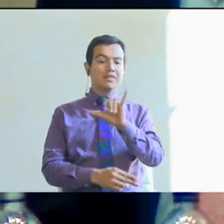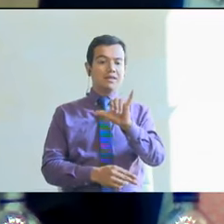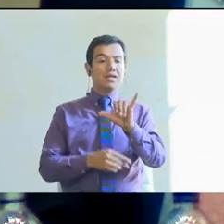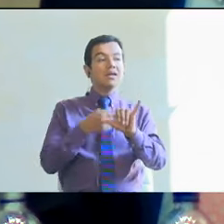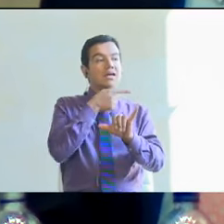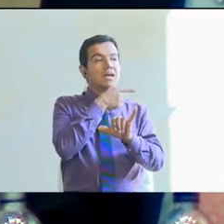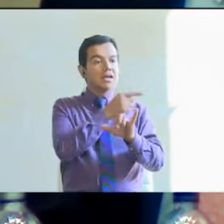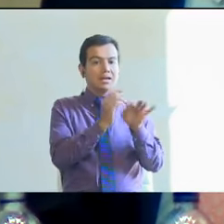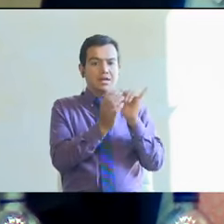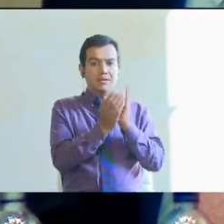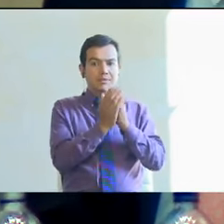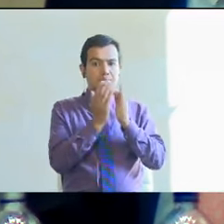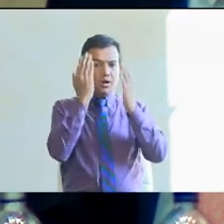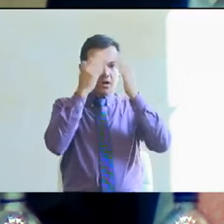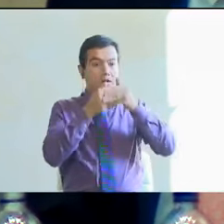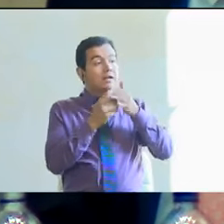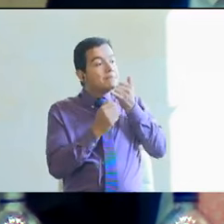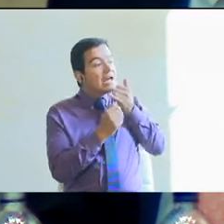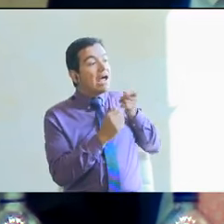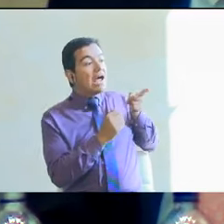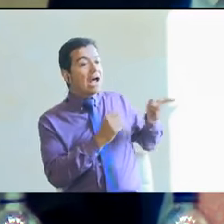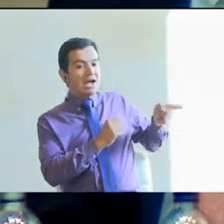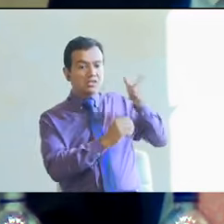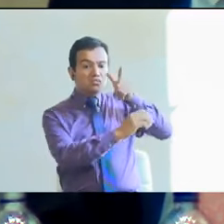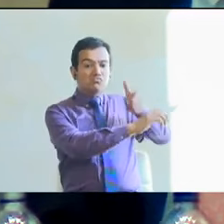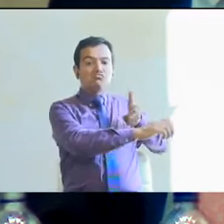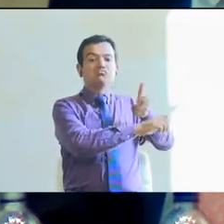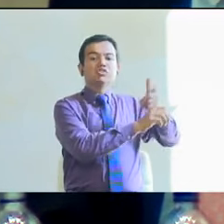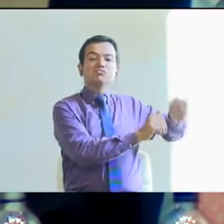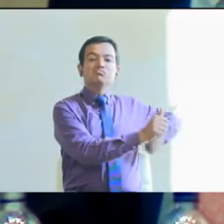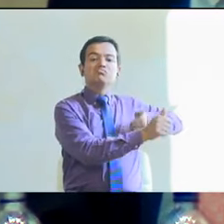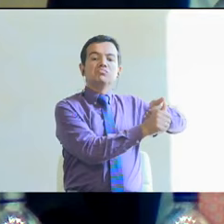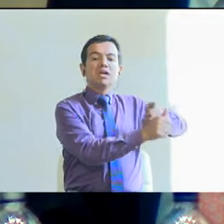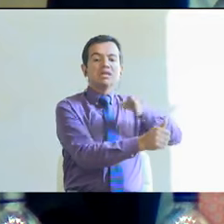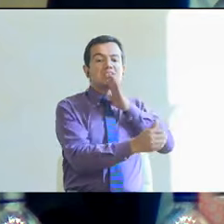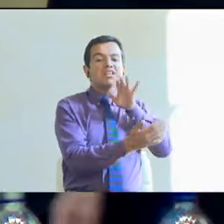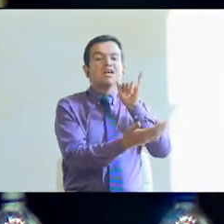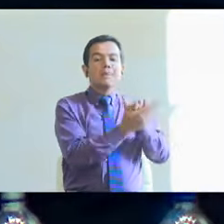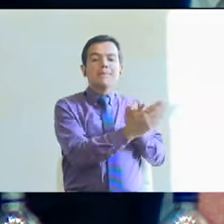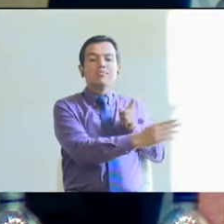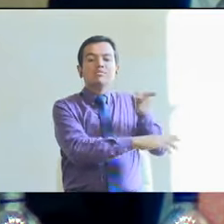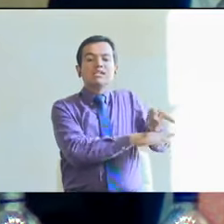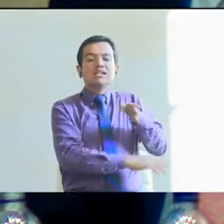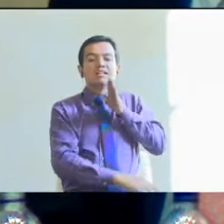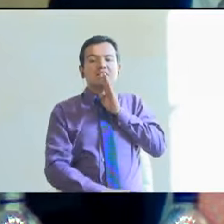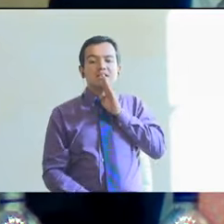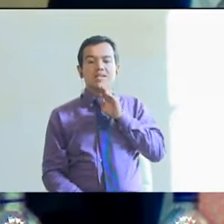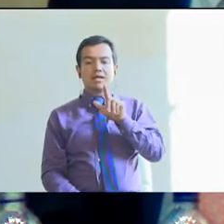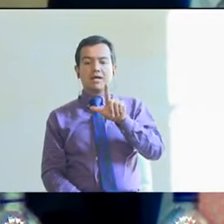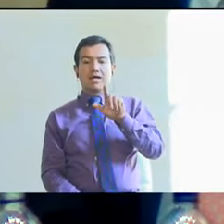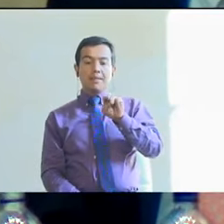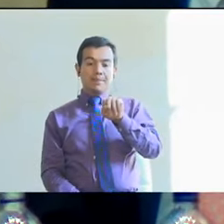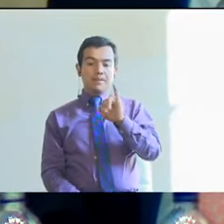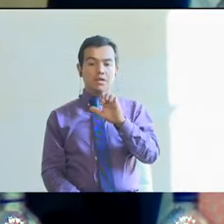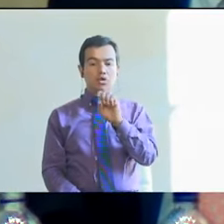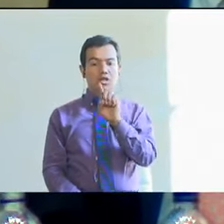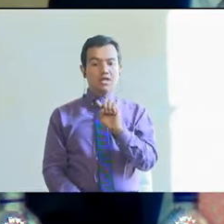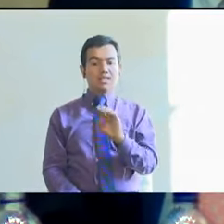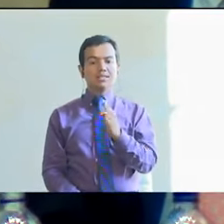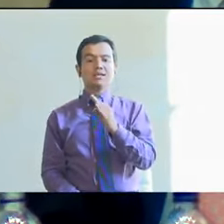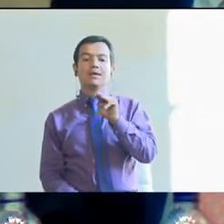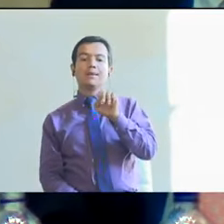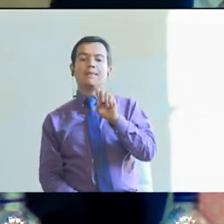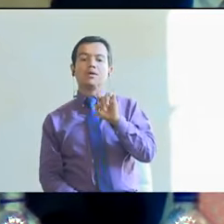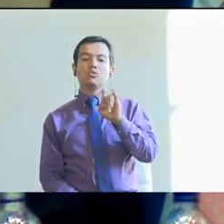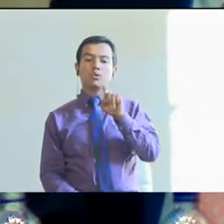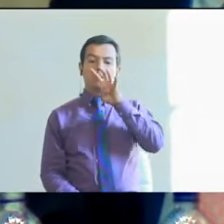parlamentaria es perseguido por el régimen dictatorial de Nicolás maduro y se ha visto